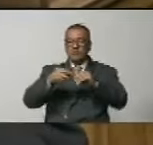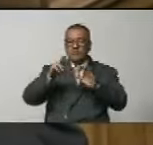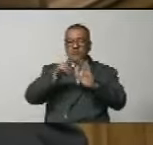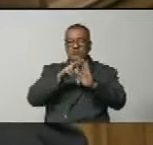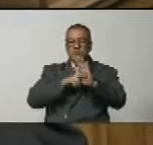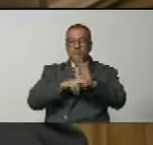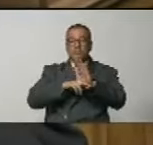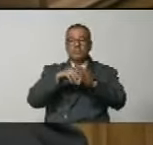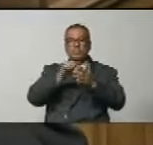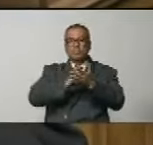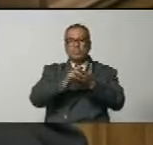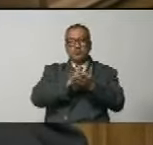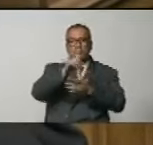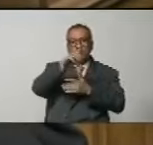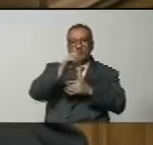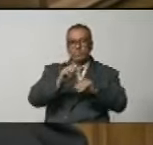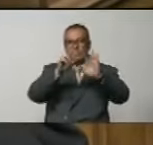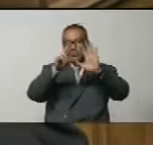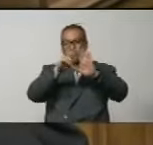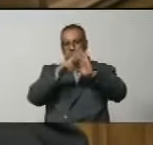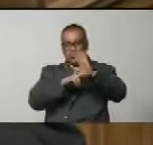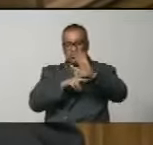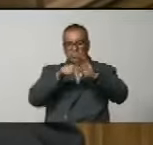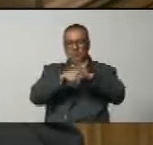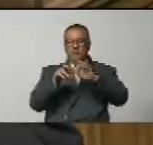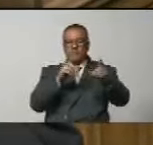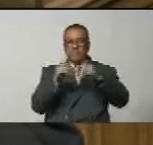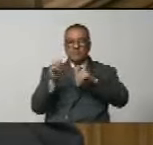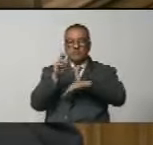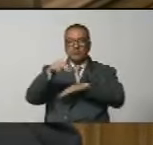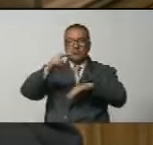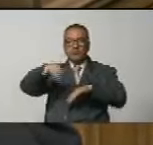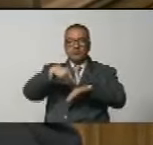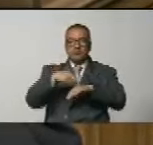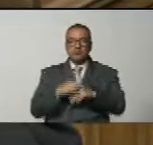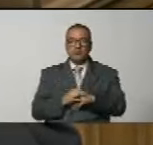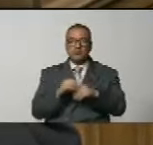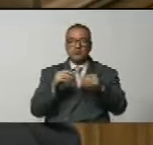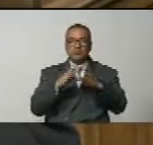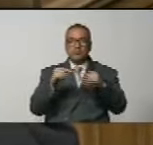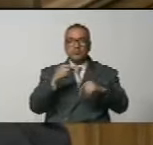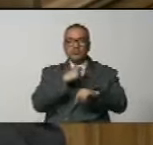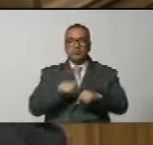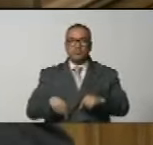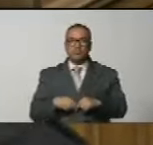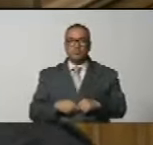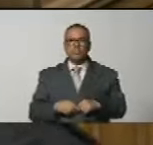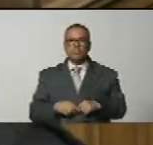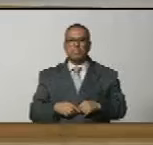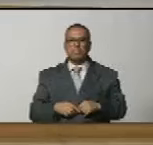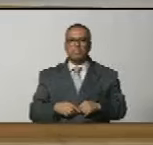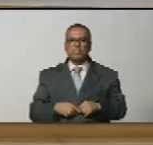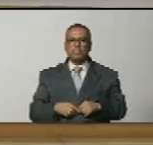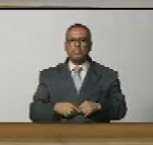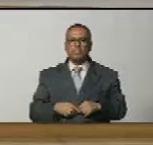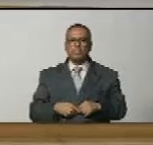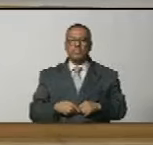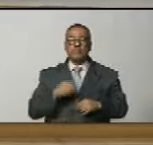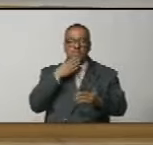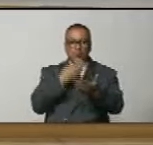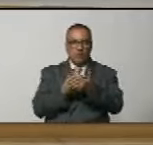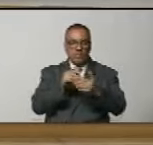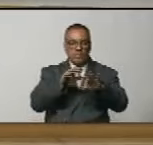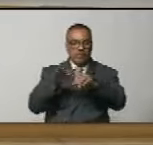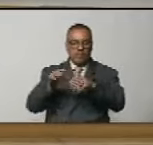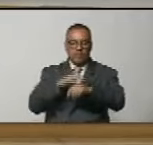establecido en el artículo 106 del reglamento interior y debates de la Asamblea Nacional. Es todo, ciudadano presidente. Gracias,